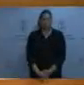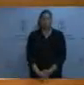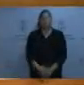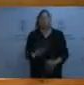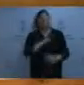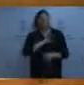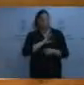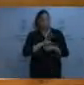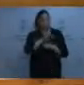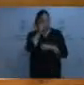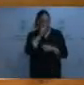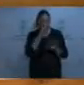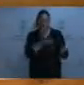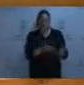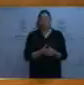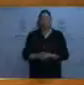palabra.